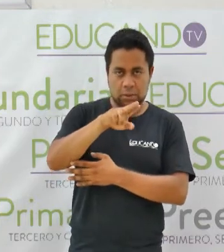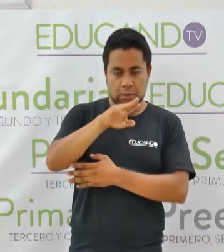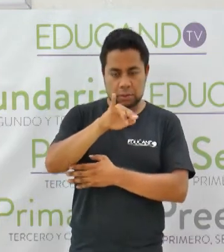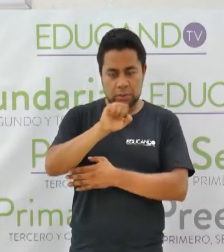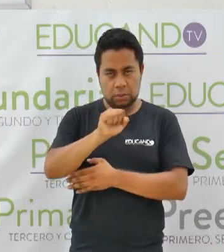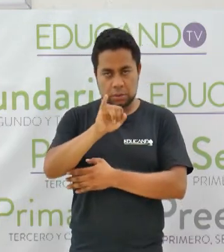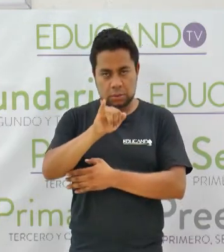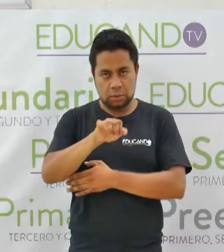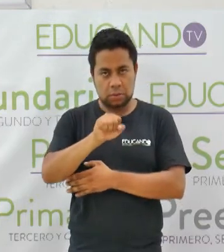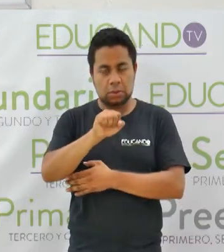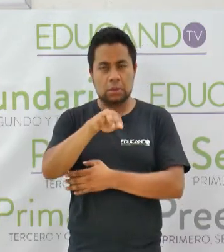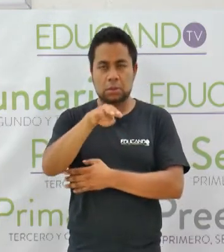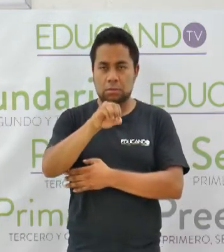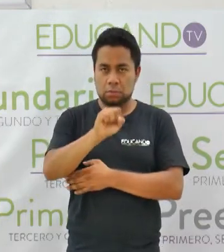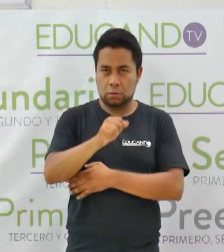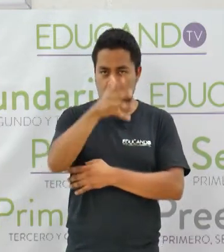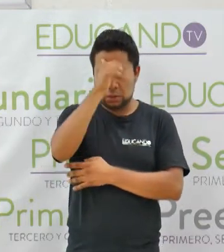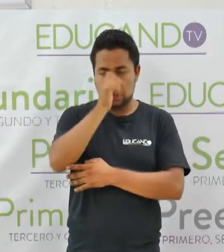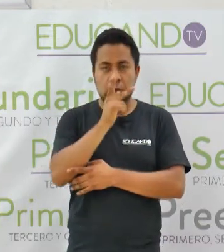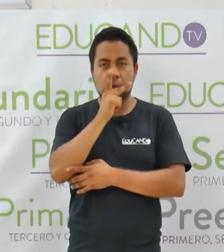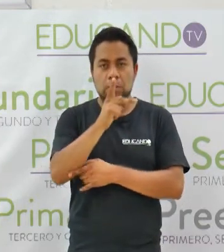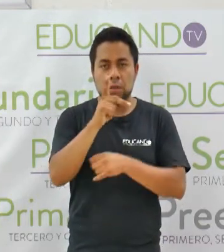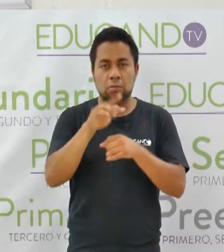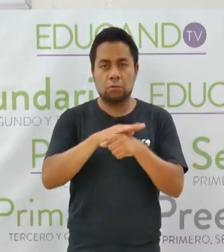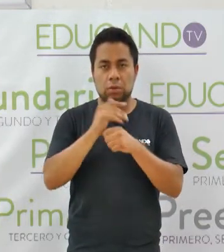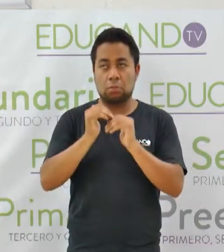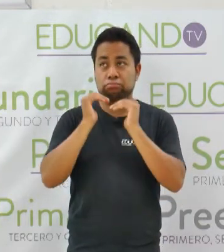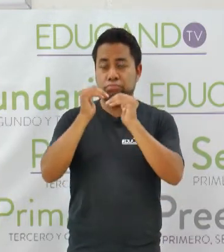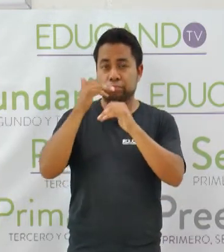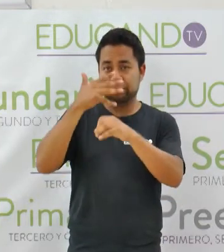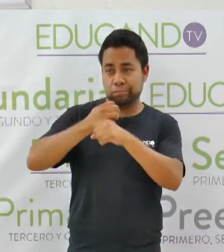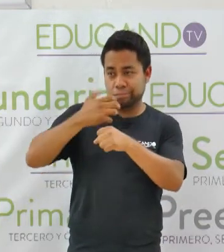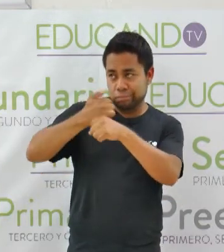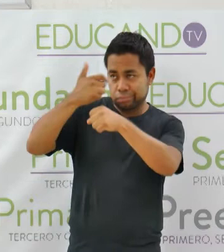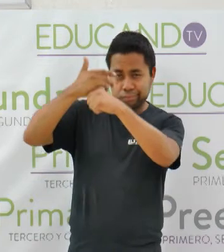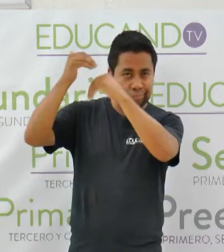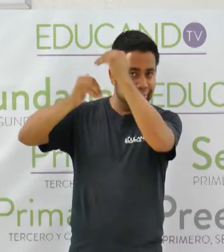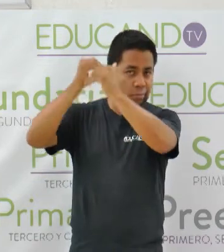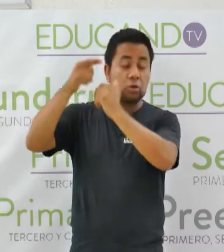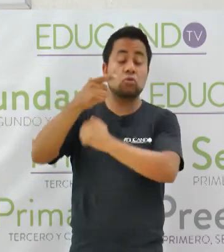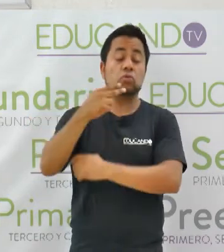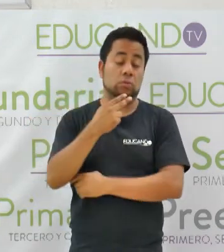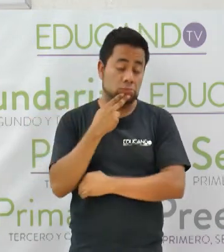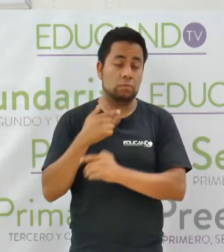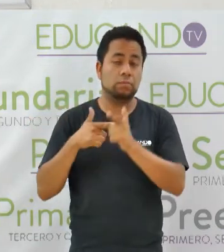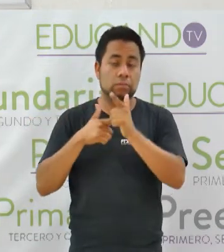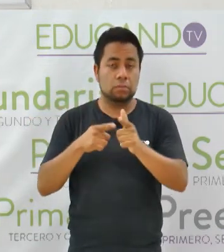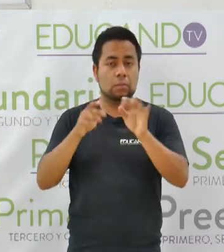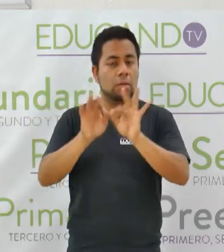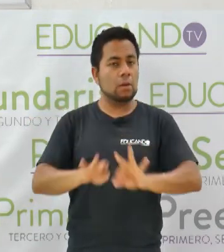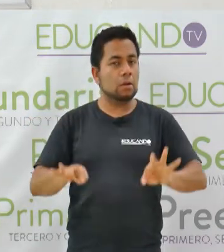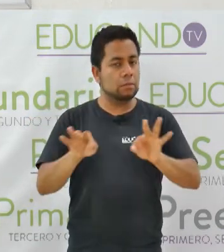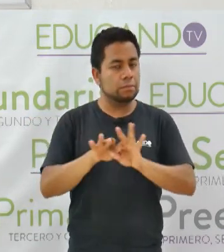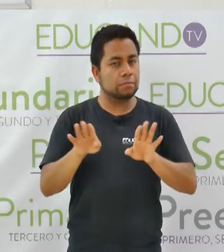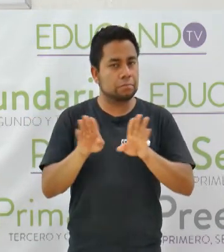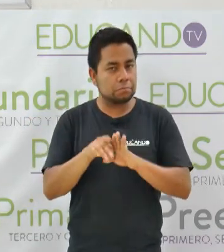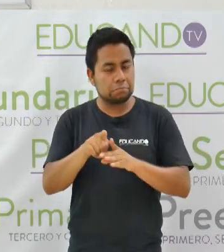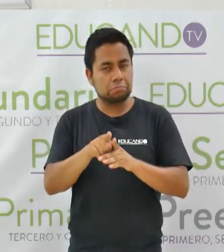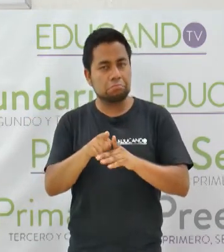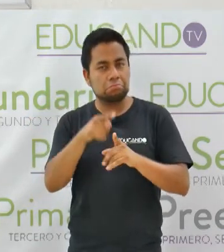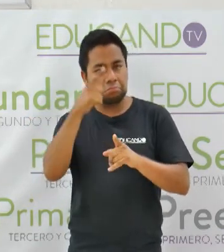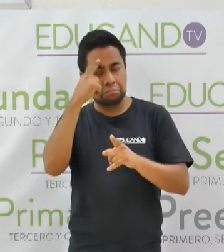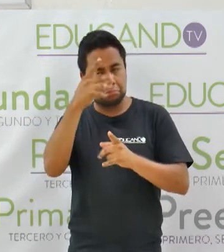tecnicismos? Recuerda esta palabra porque en los grados más avanzados la vas a utilizar y es importante que tú te vayas